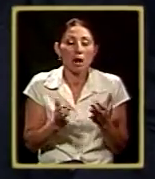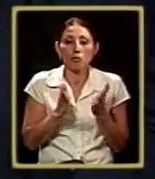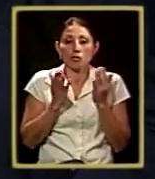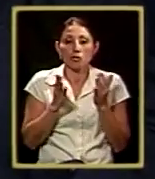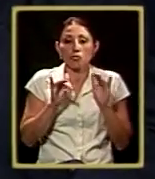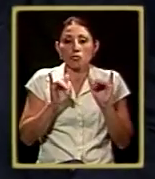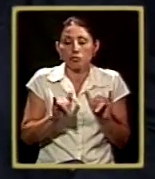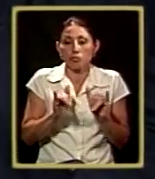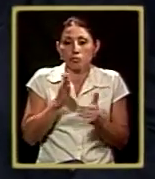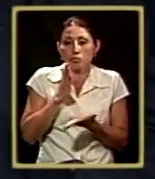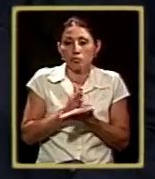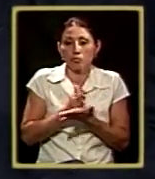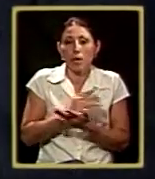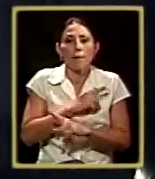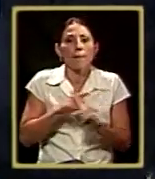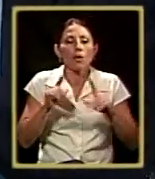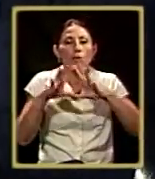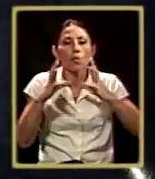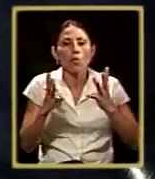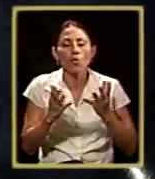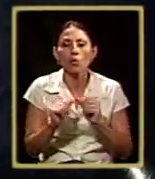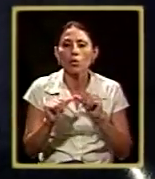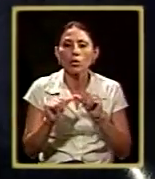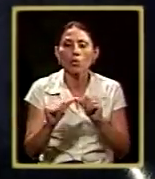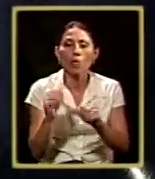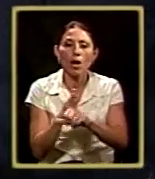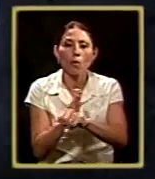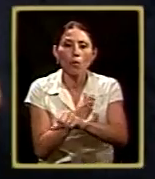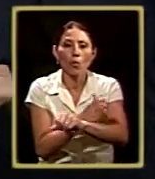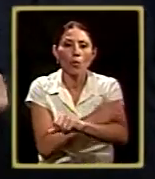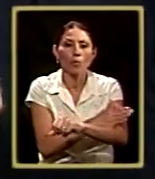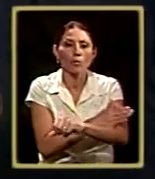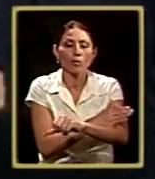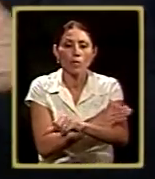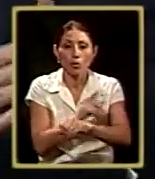el mundo sigue caminando y lo que usted está diciendo de Nicaragua moviéndose hacia adelante